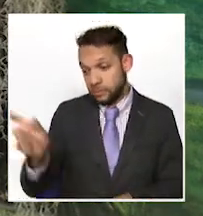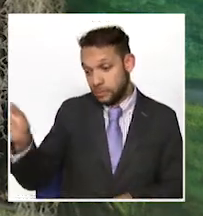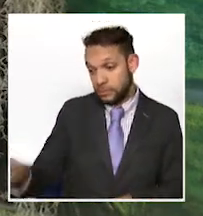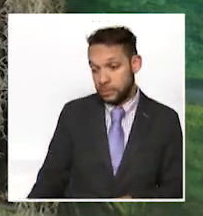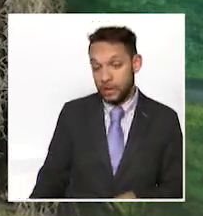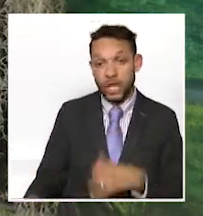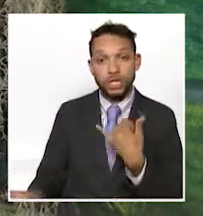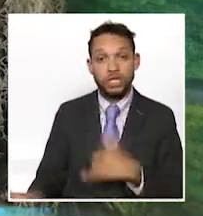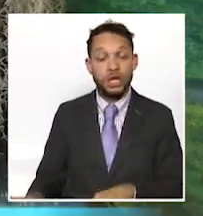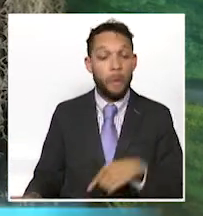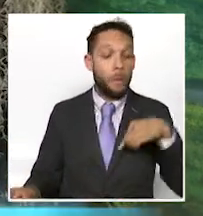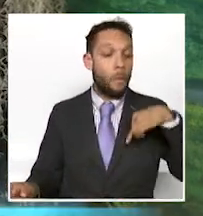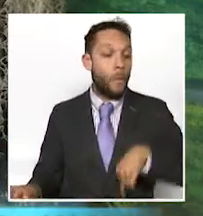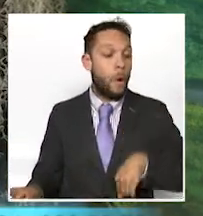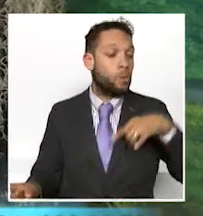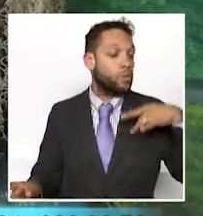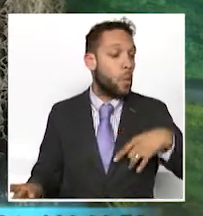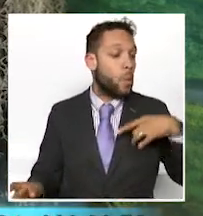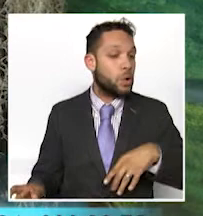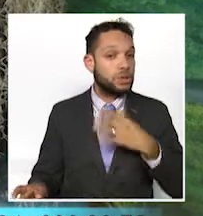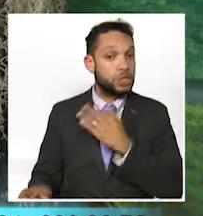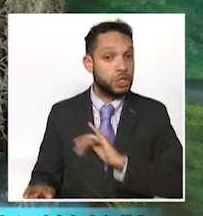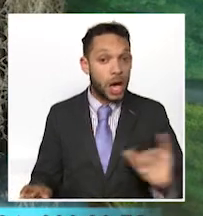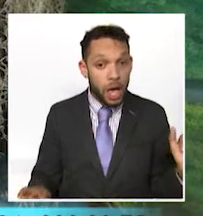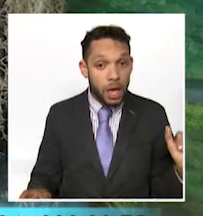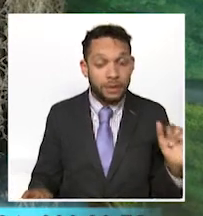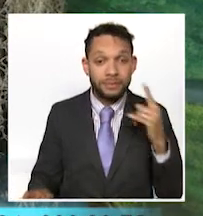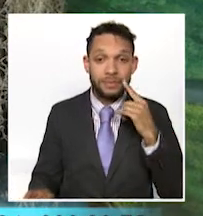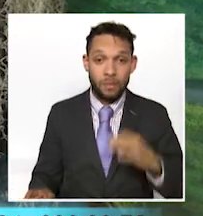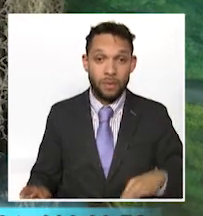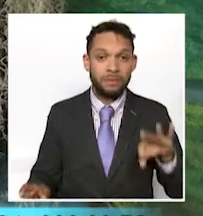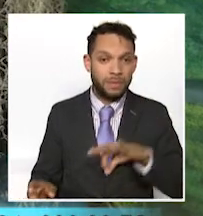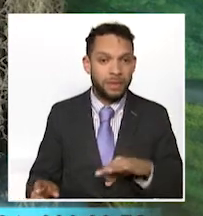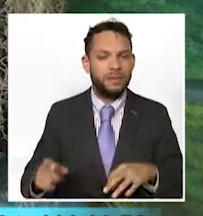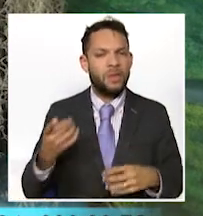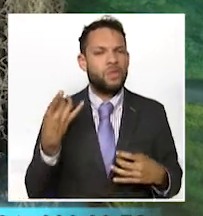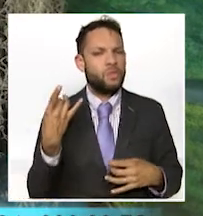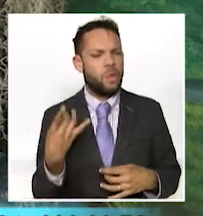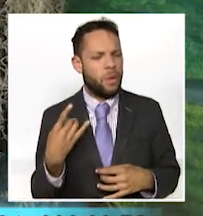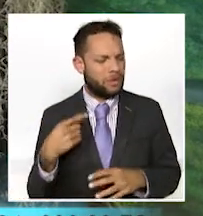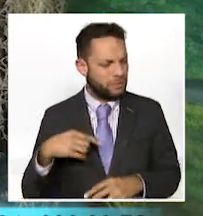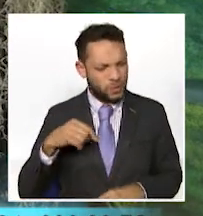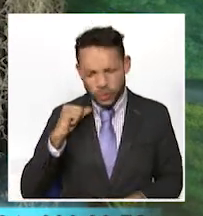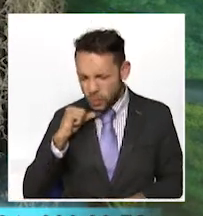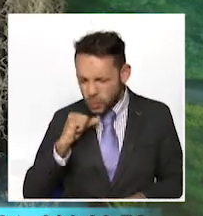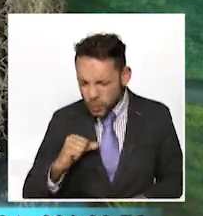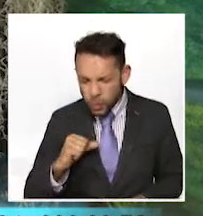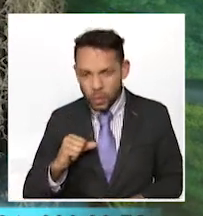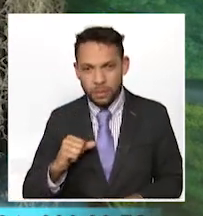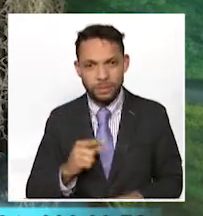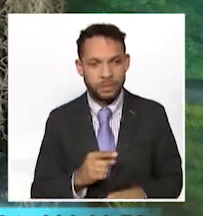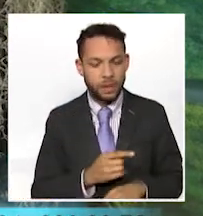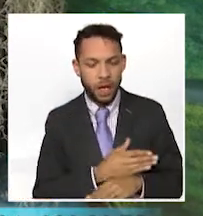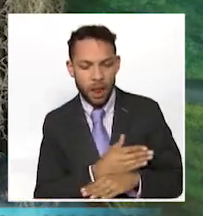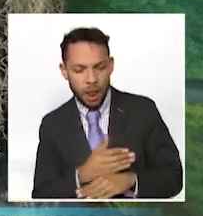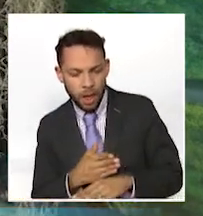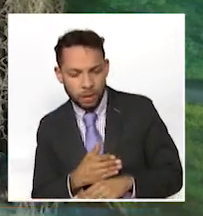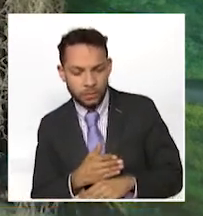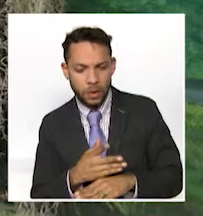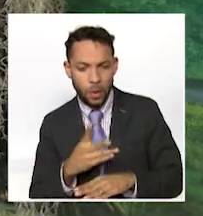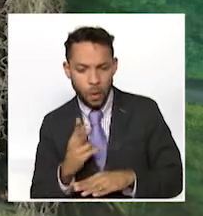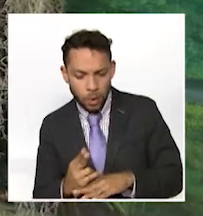significado de un dolor intenso, realmente para nosotros dolor agudo significa un dolor de corta duración,